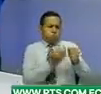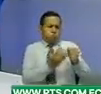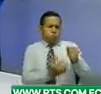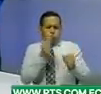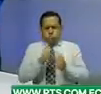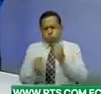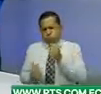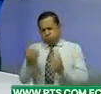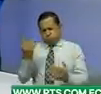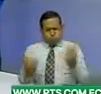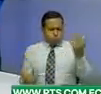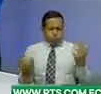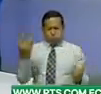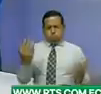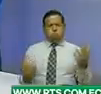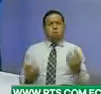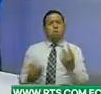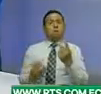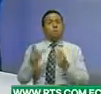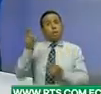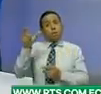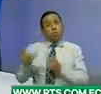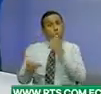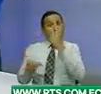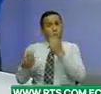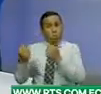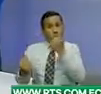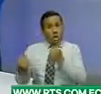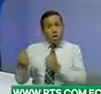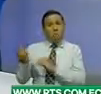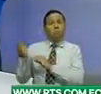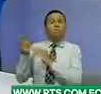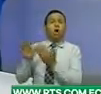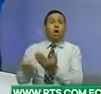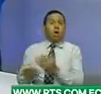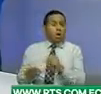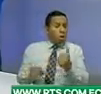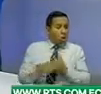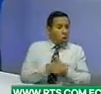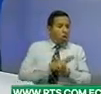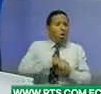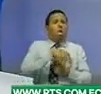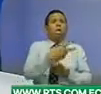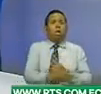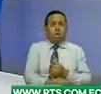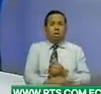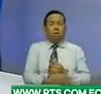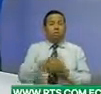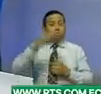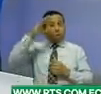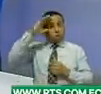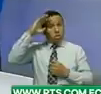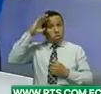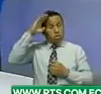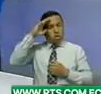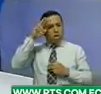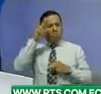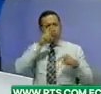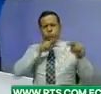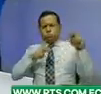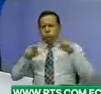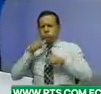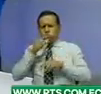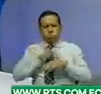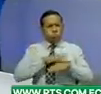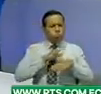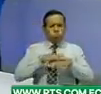conductor falleció y otro resultó herido. La policía trabaja en busca de pistas para dar con los responsables y los motivos